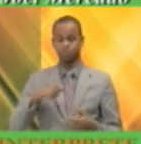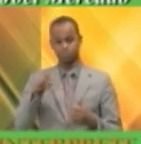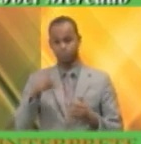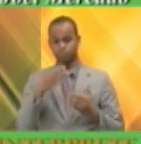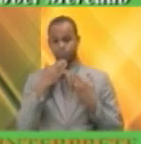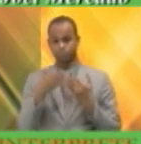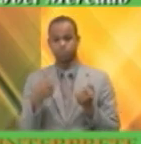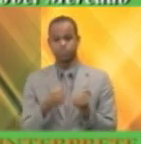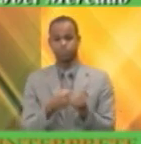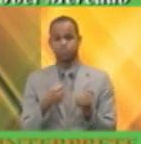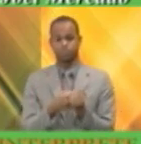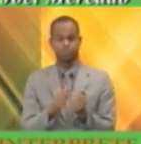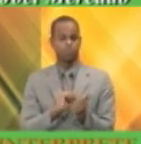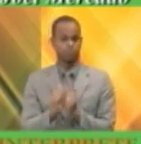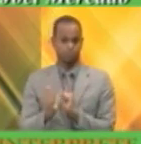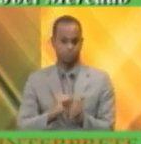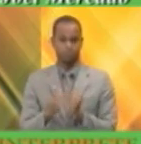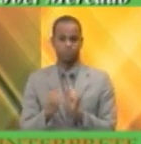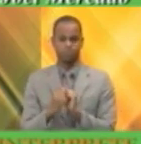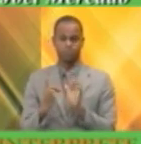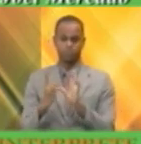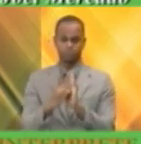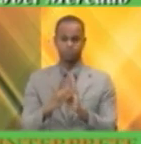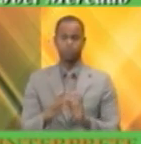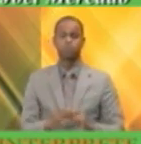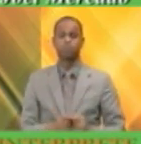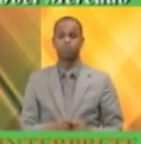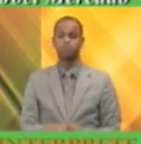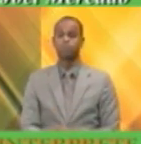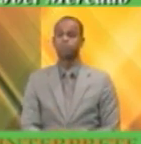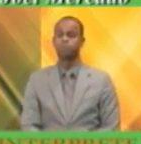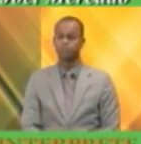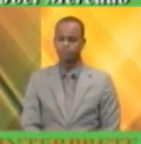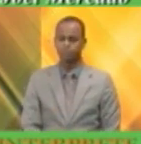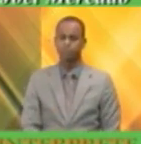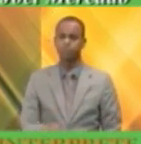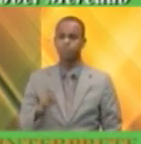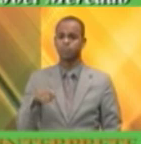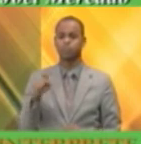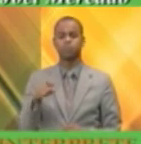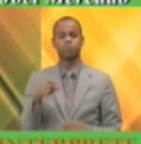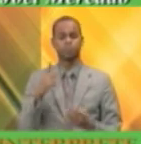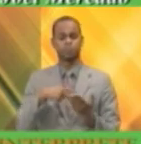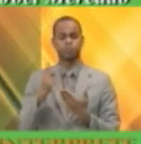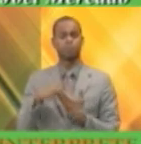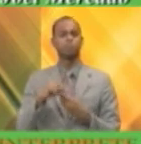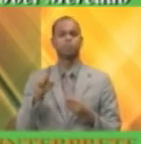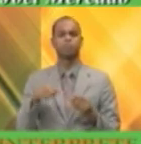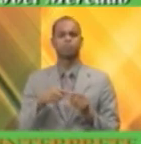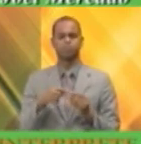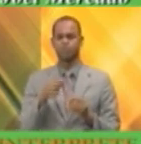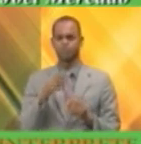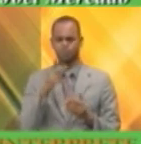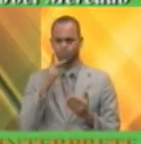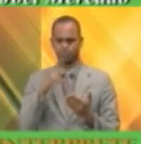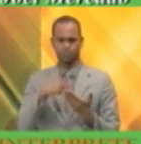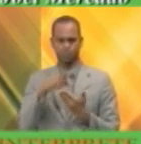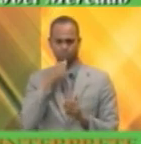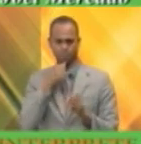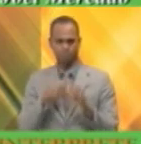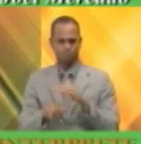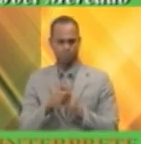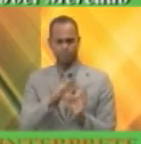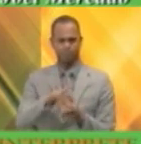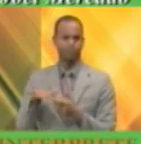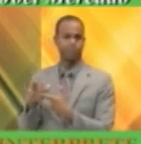porque ha apoyado mucho al deporte con discapacidad, bastante. Y hay un programa que tiene que saliendo del escondite, donde